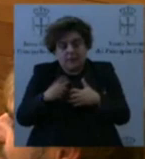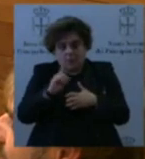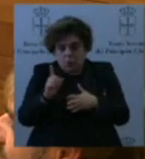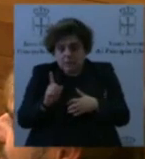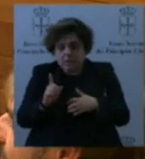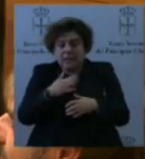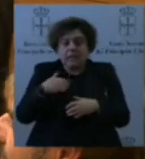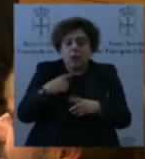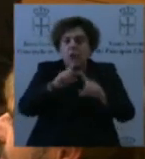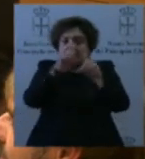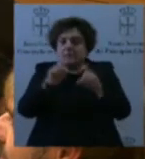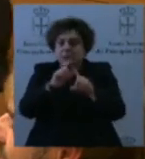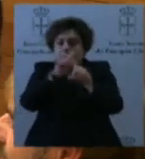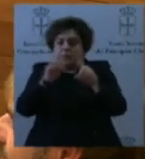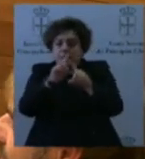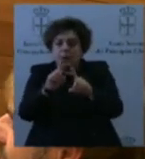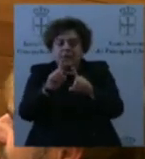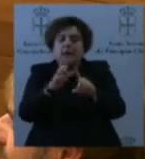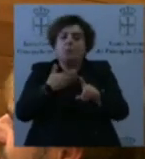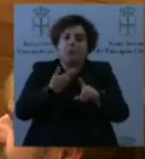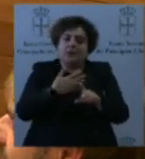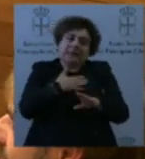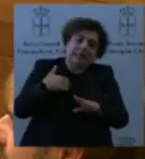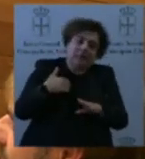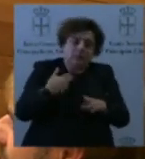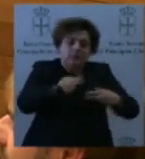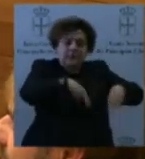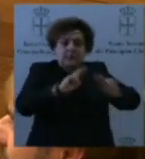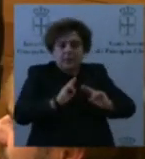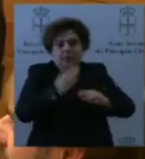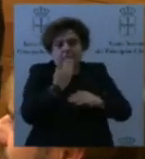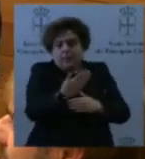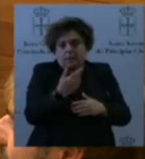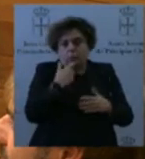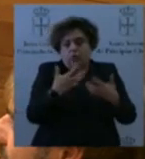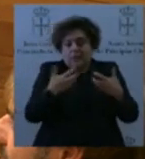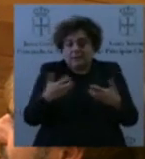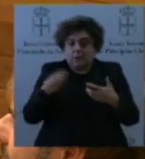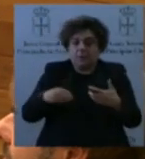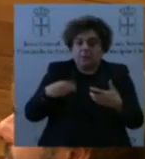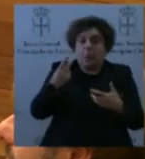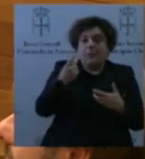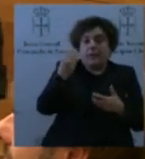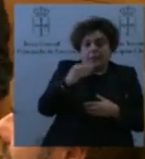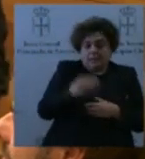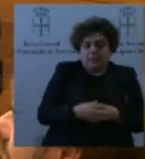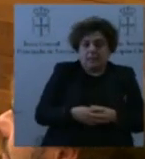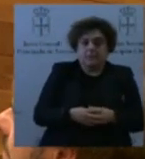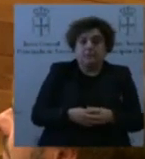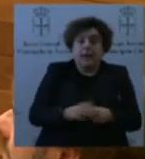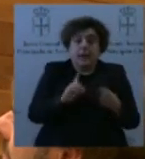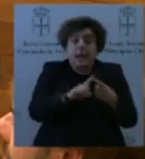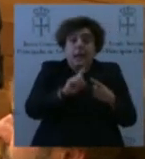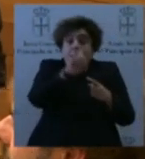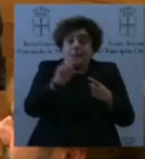pueda responder con la misma sinceridad de la que ha hecho gala por escrito su vicepresidente. La primera pregunta tiene que ver con las premisas